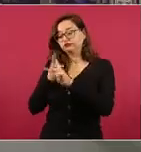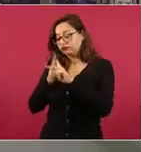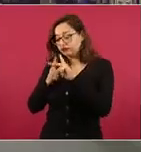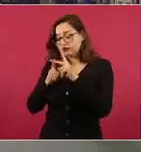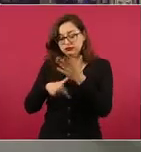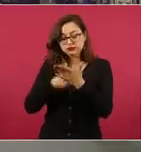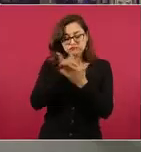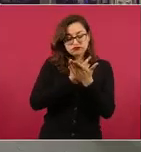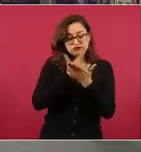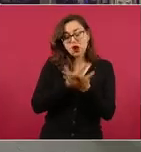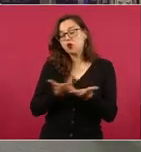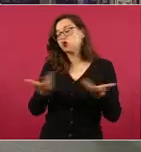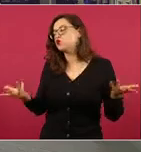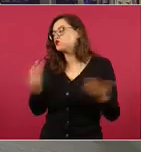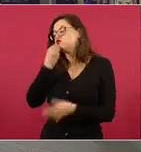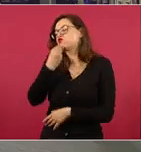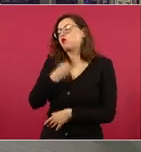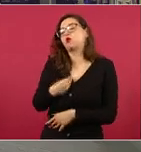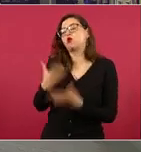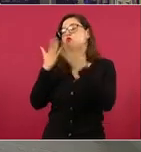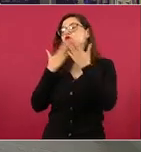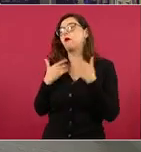no se extrajo gas,